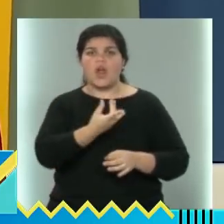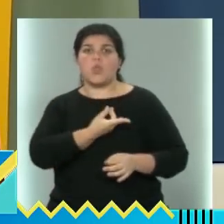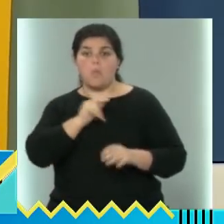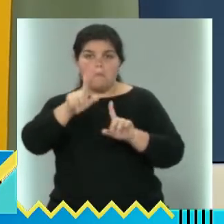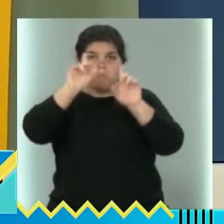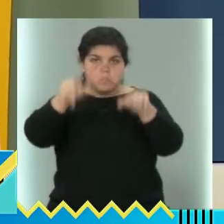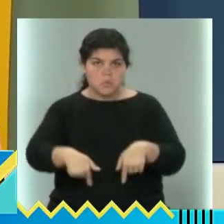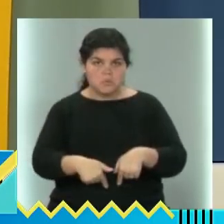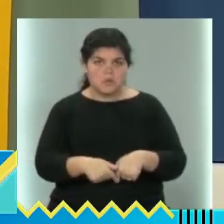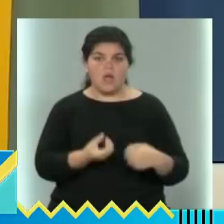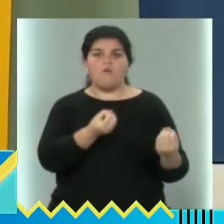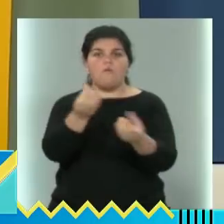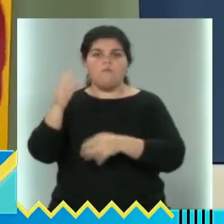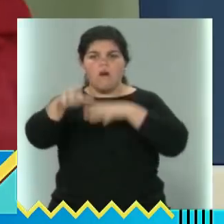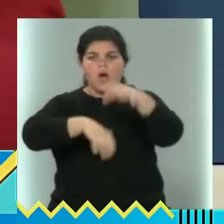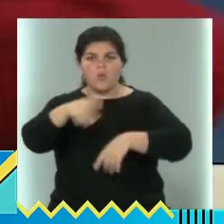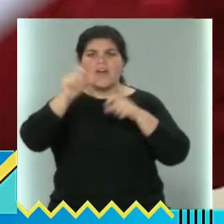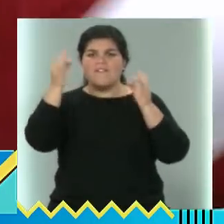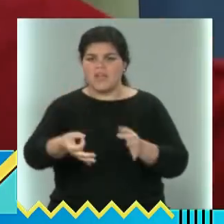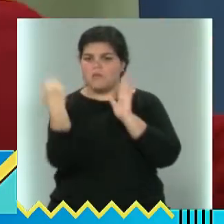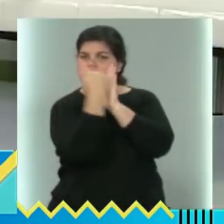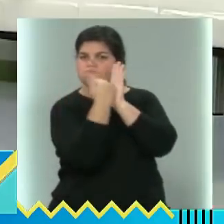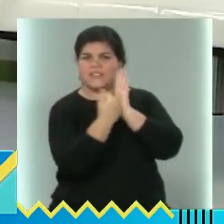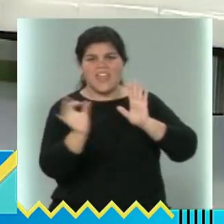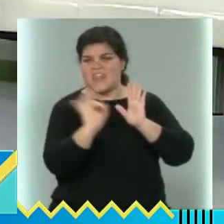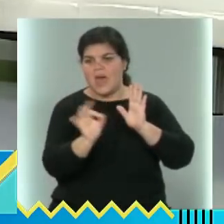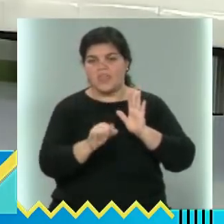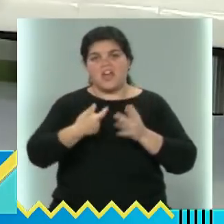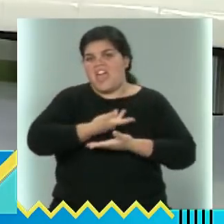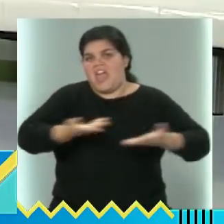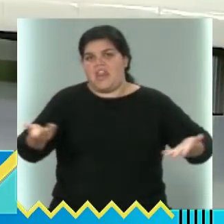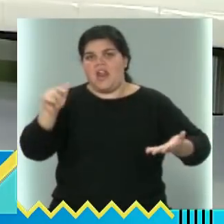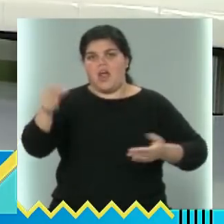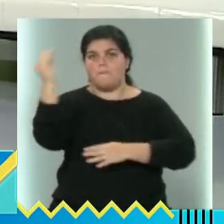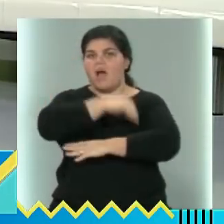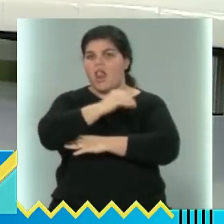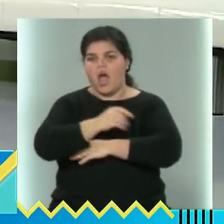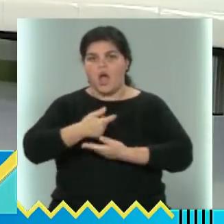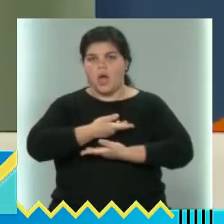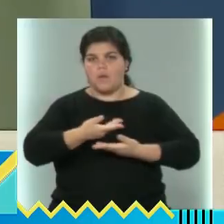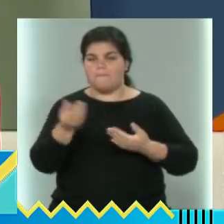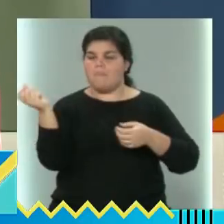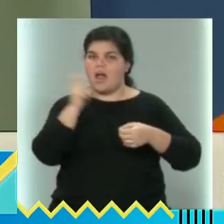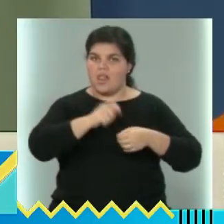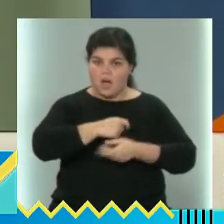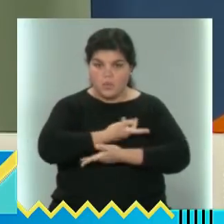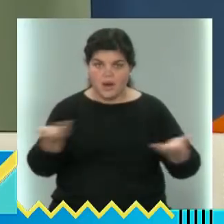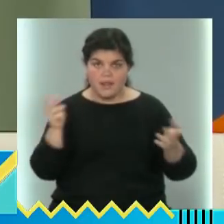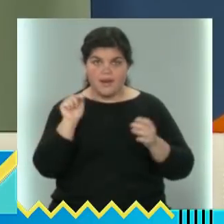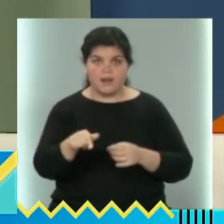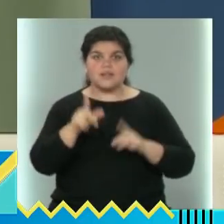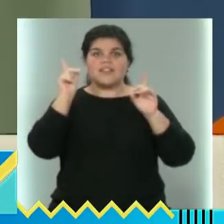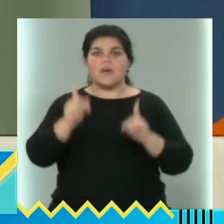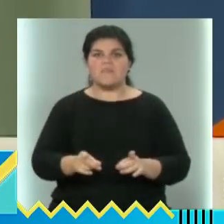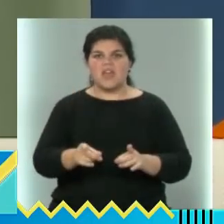información de fauna, flora y vegetación de forma detallada, sino genérica a nivel de lo que hay en el departamento Malargüe, y se describía inclusive fauna de ambientes